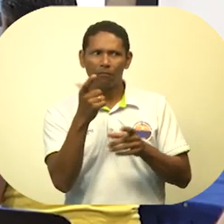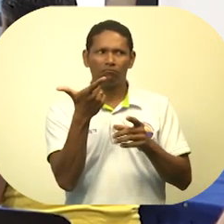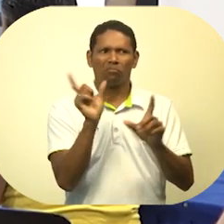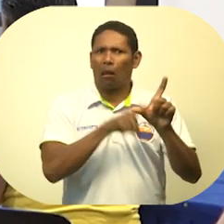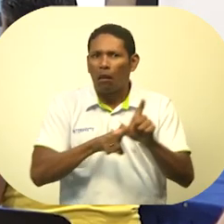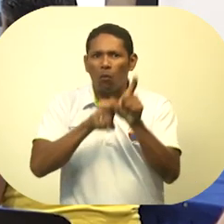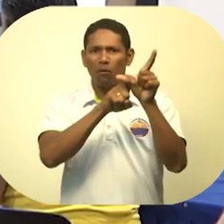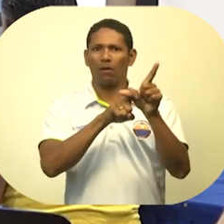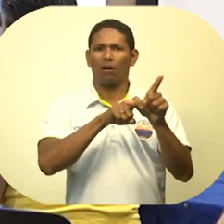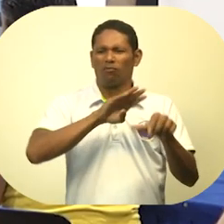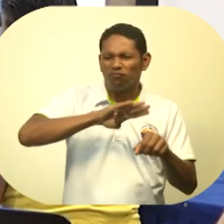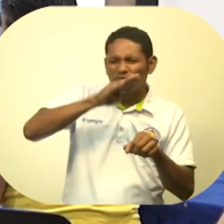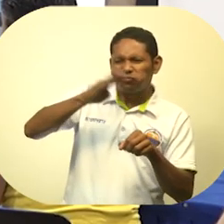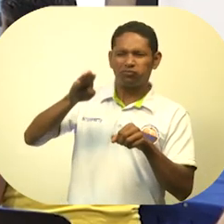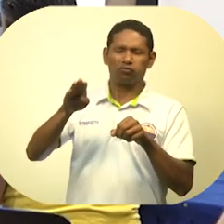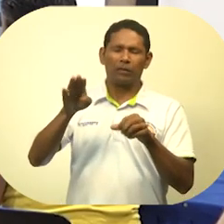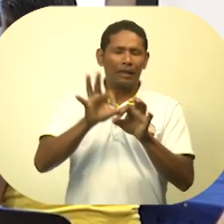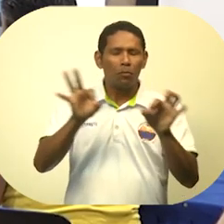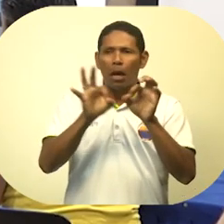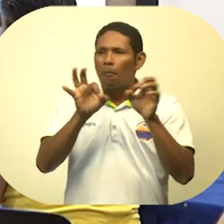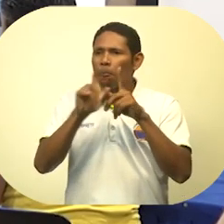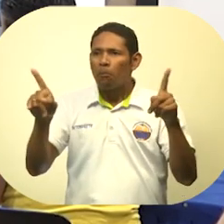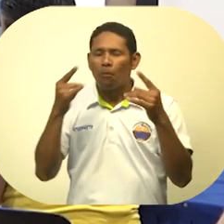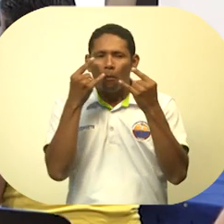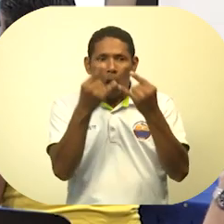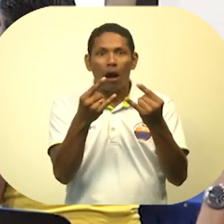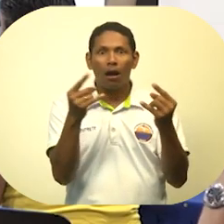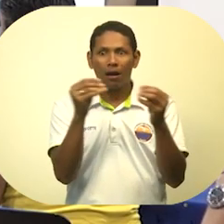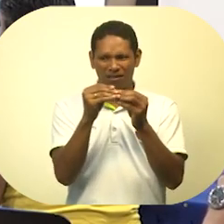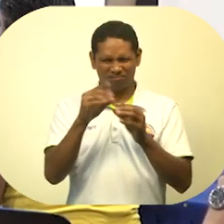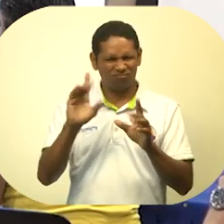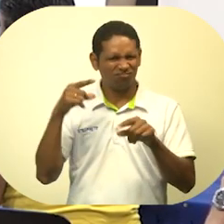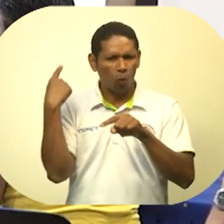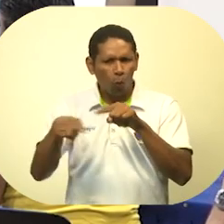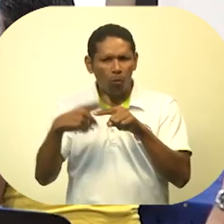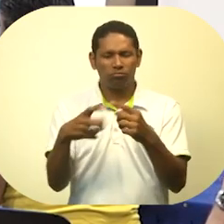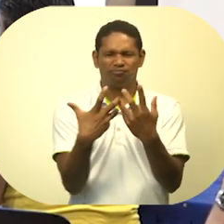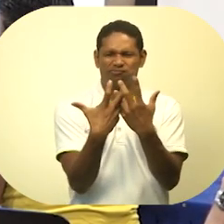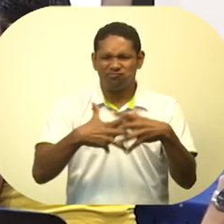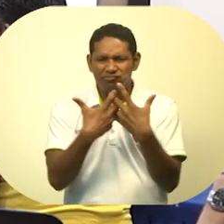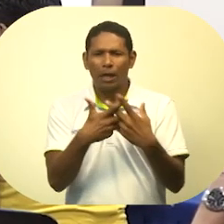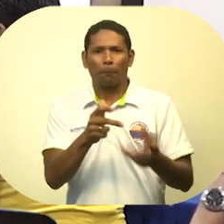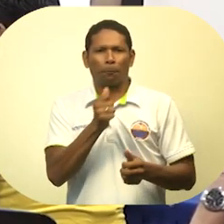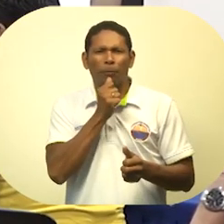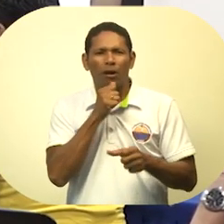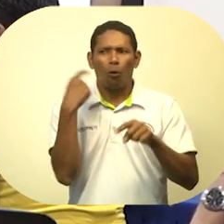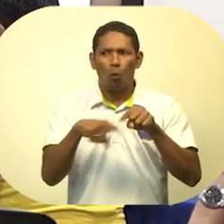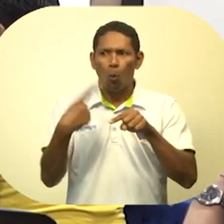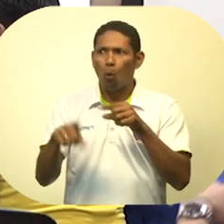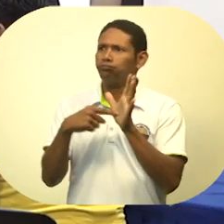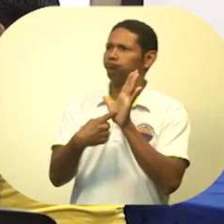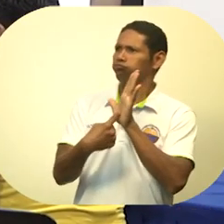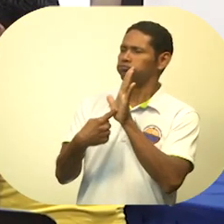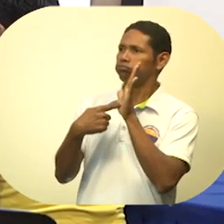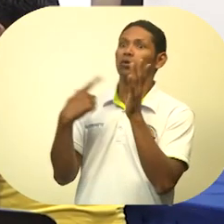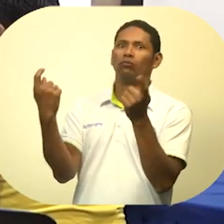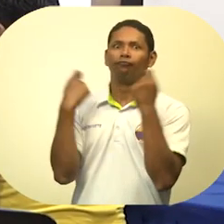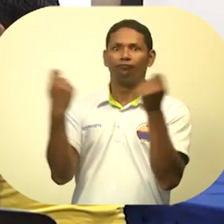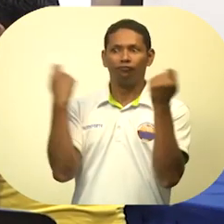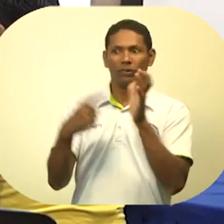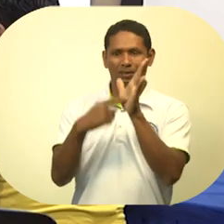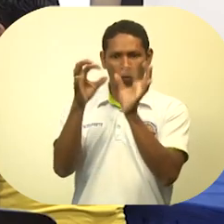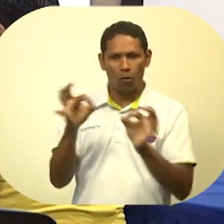también en la Guajira, pero en cualquier otro lado. Y que llame la atención a las autoridades públicas, al sector privado de inversionistas, decir, hey, este es el